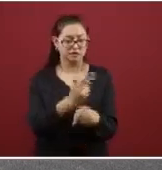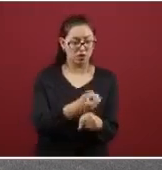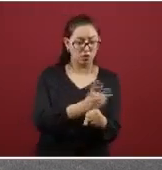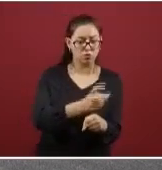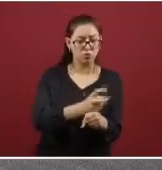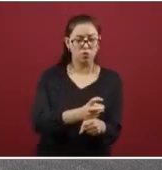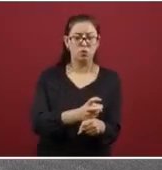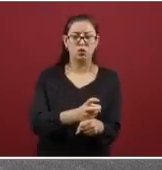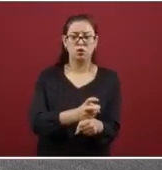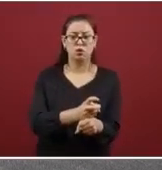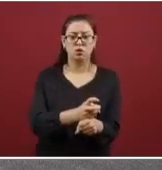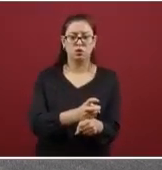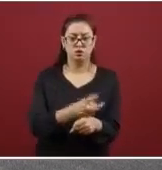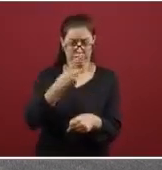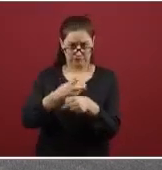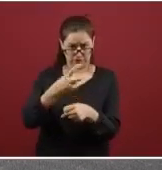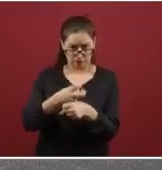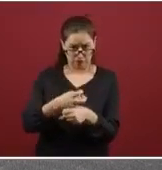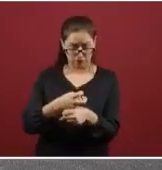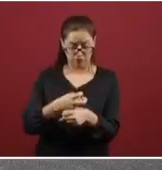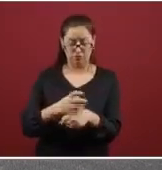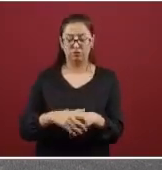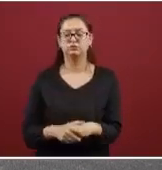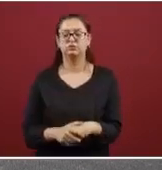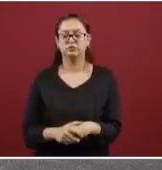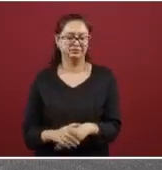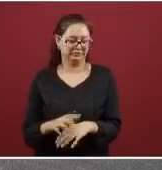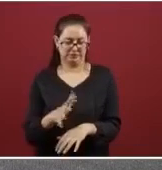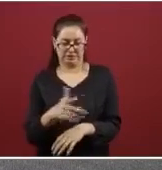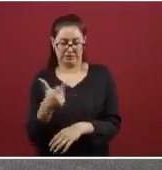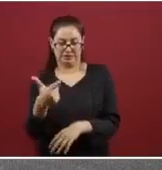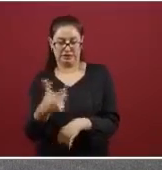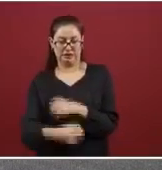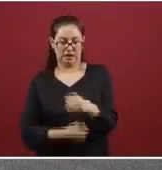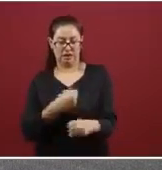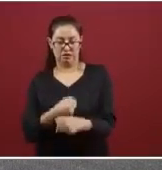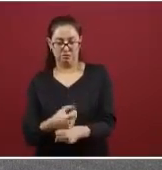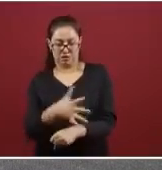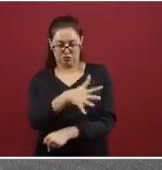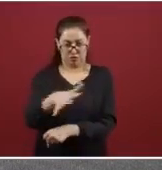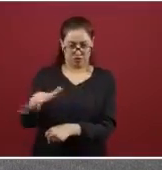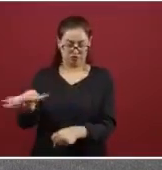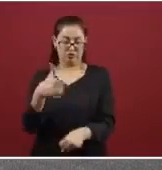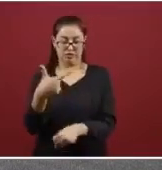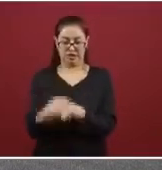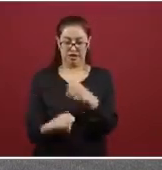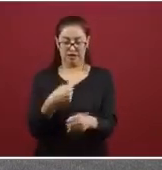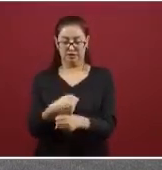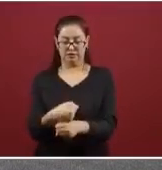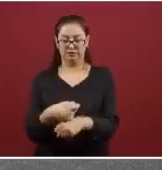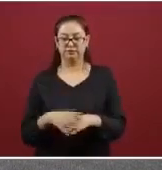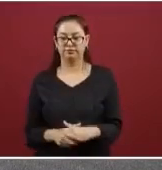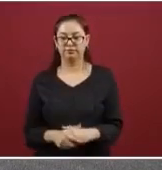Segundo. Segundo. O sea, tienen 7 años. en promedio,